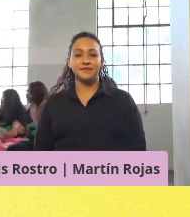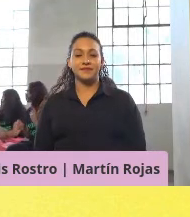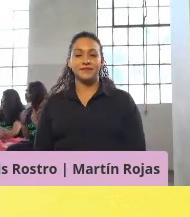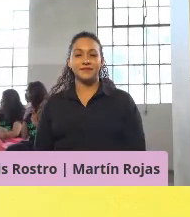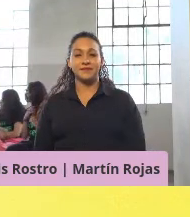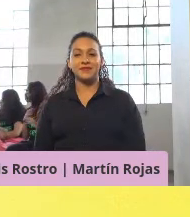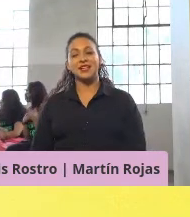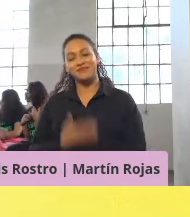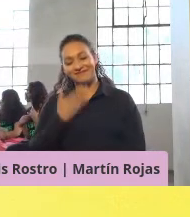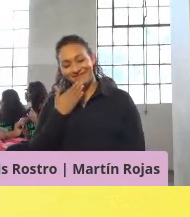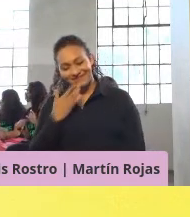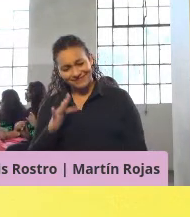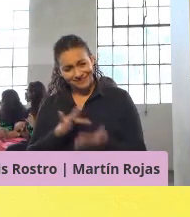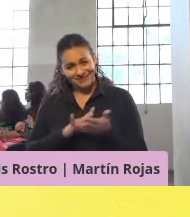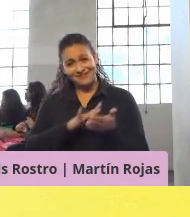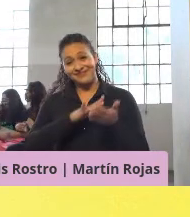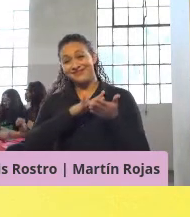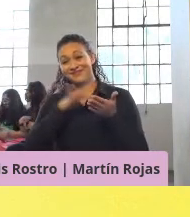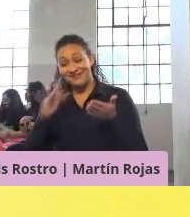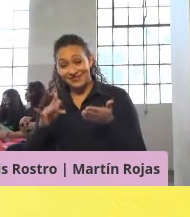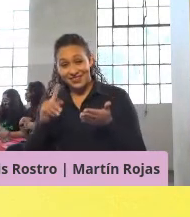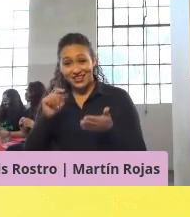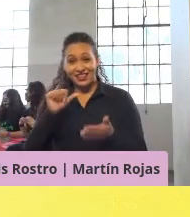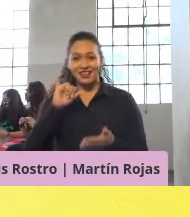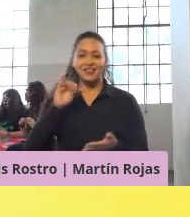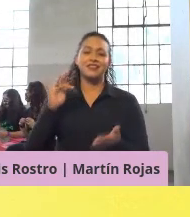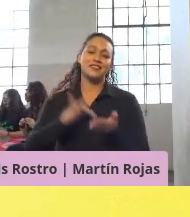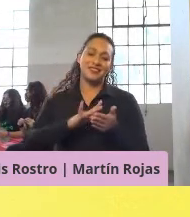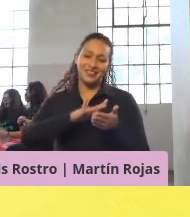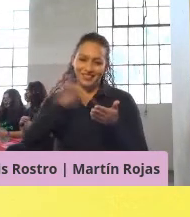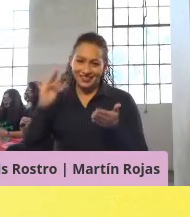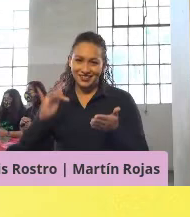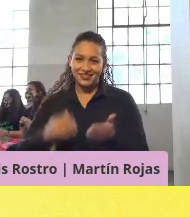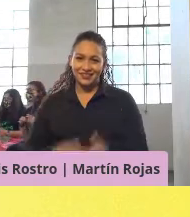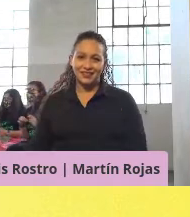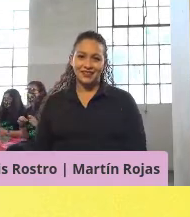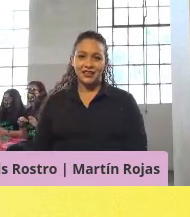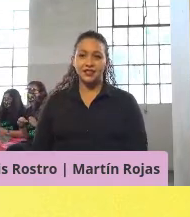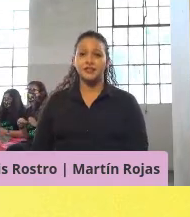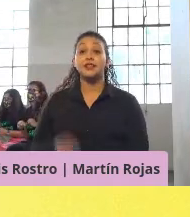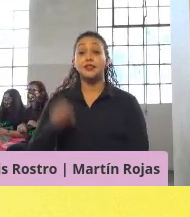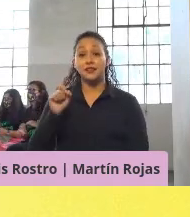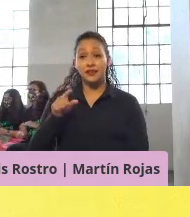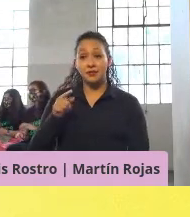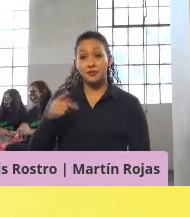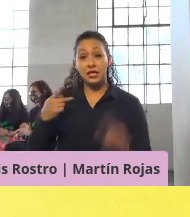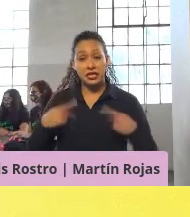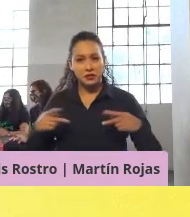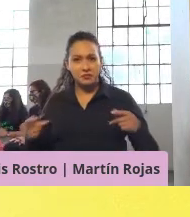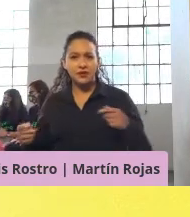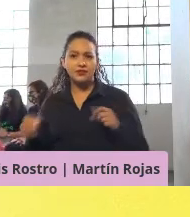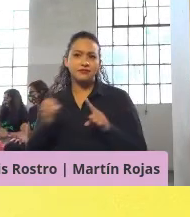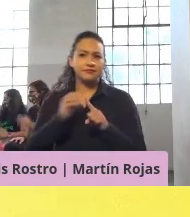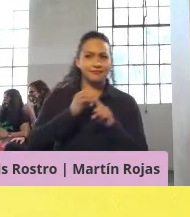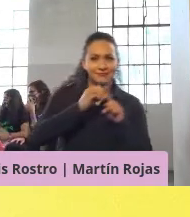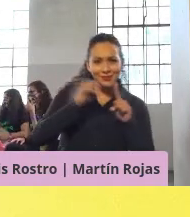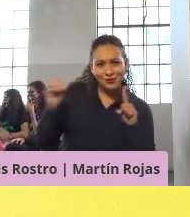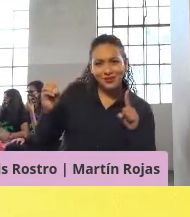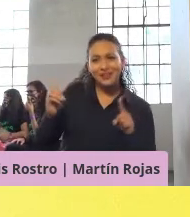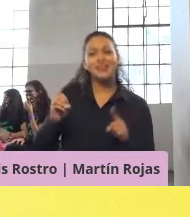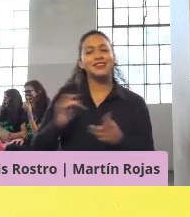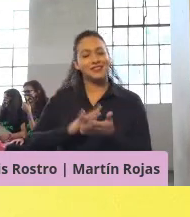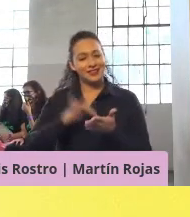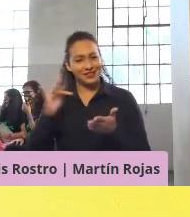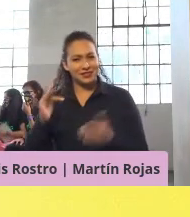Bueno, gracias Taina por armar todo esto y todas las que están armando todo. Estamos súper contentas sobre todo